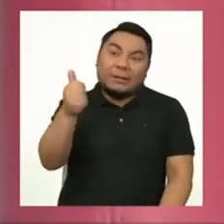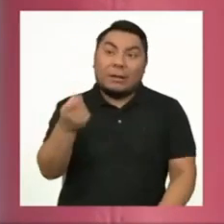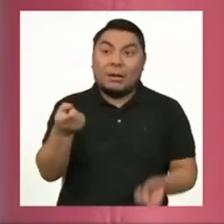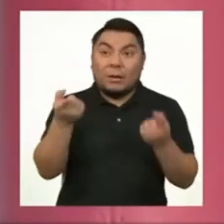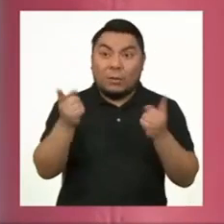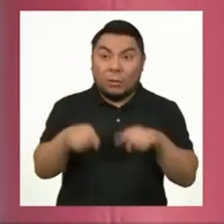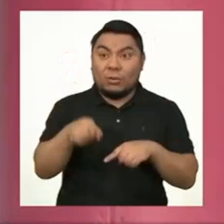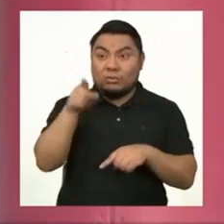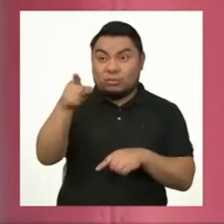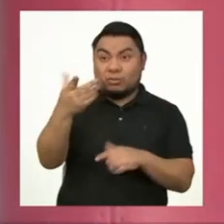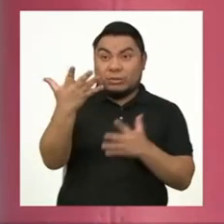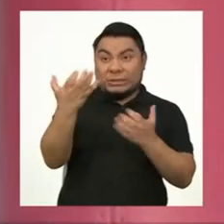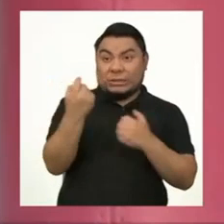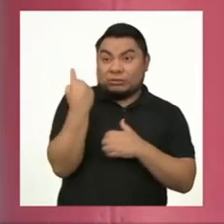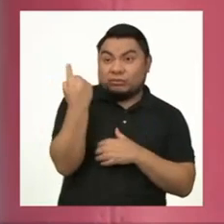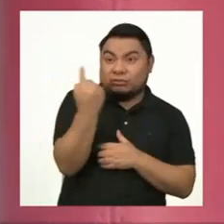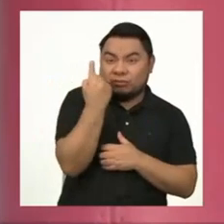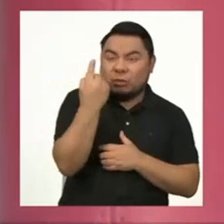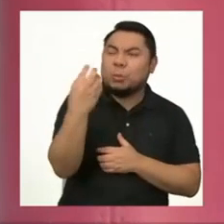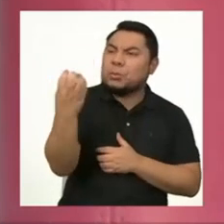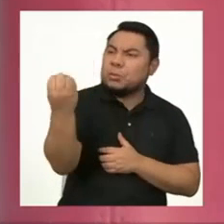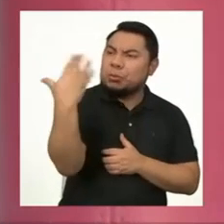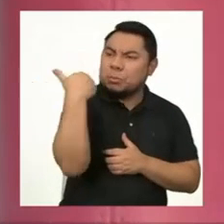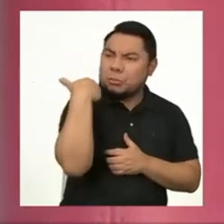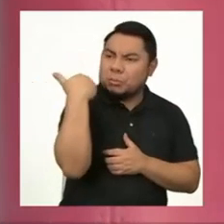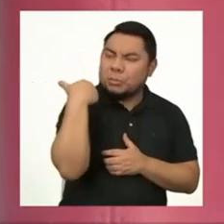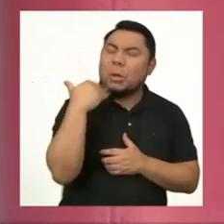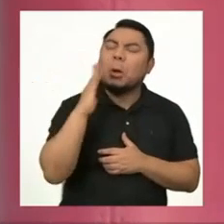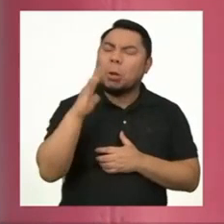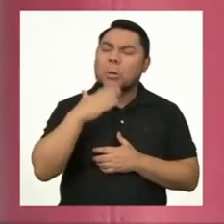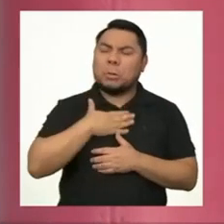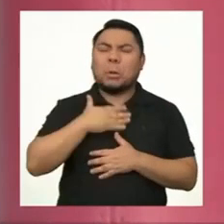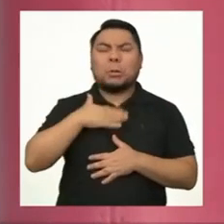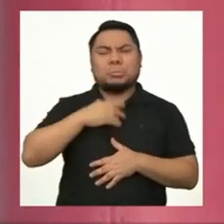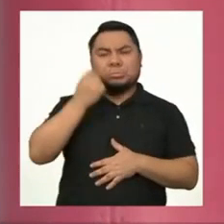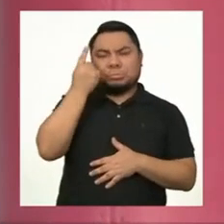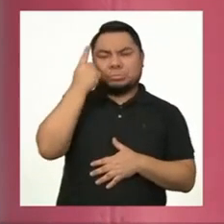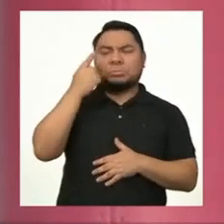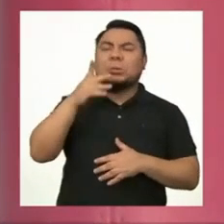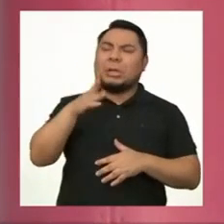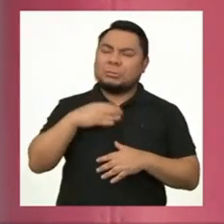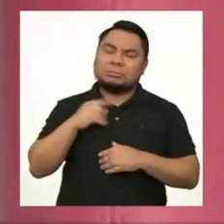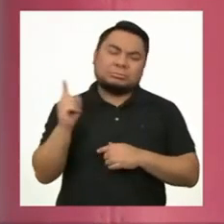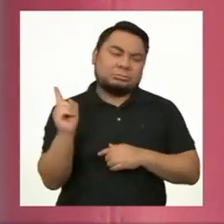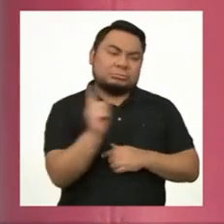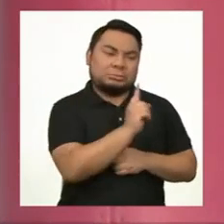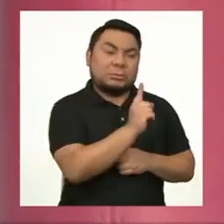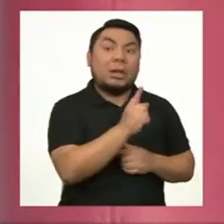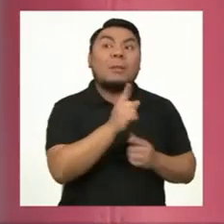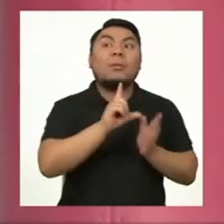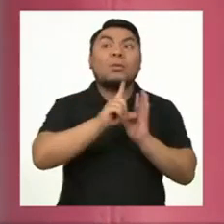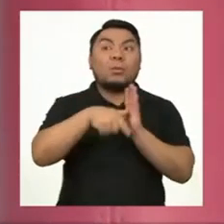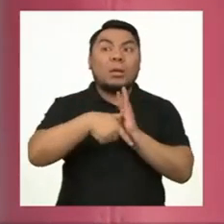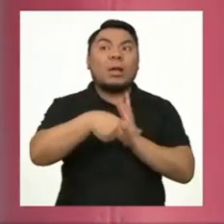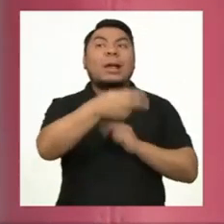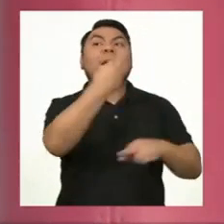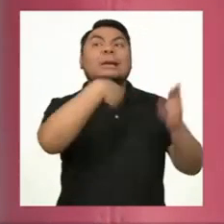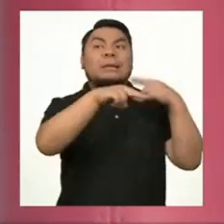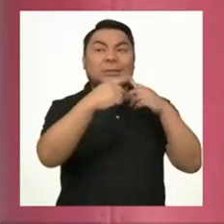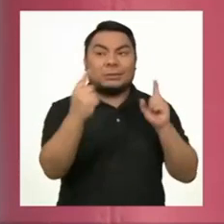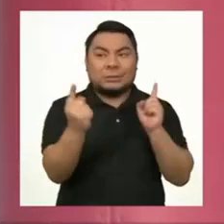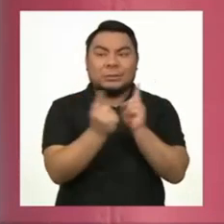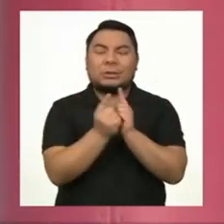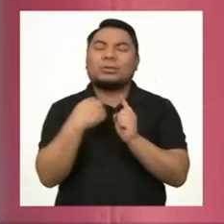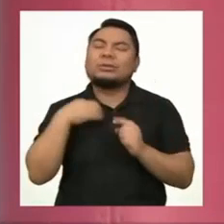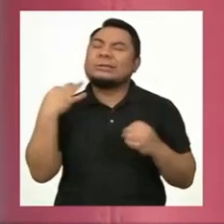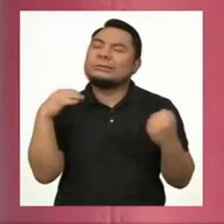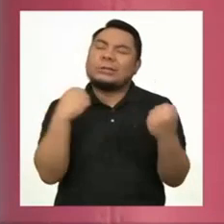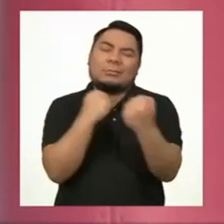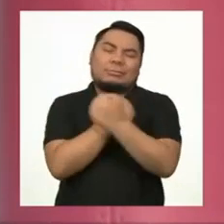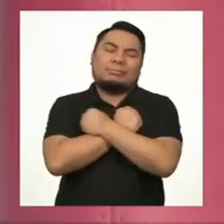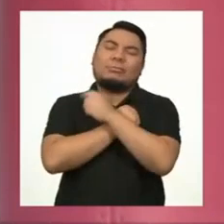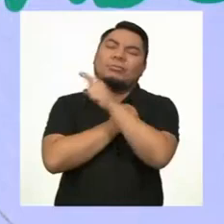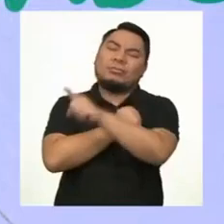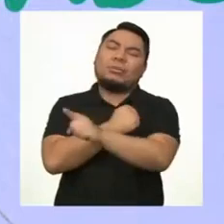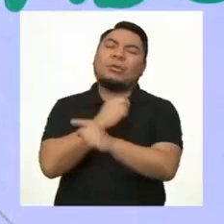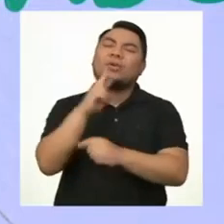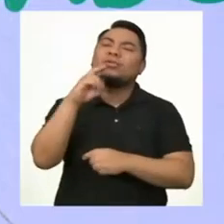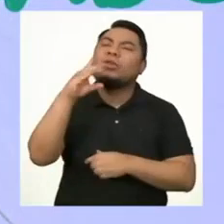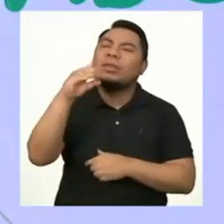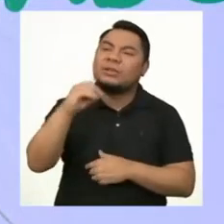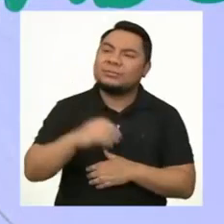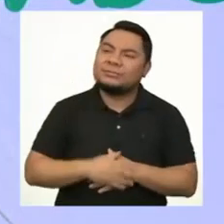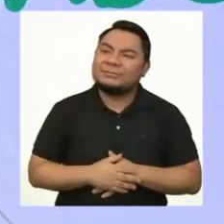quieras tu espacio, dímelo y me voy. Pero luego regreso. Yo siempre te voy a querer,